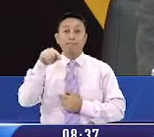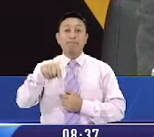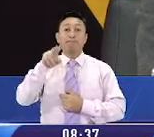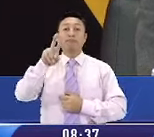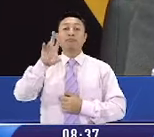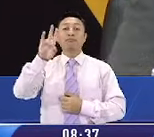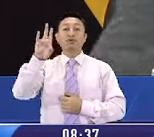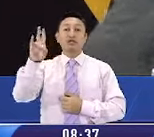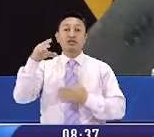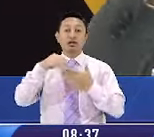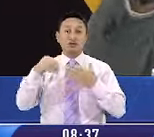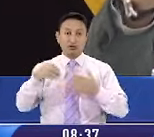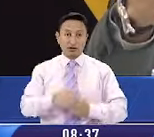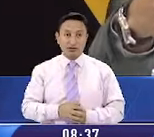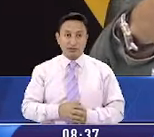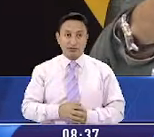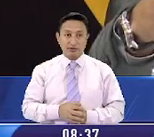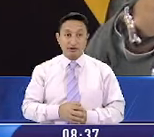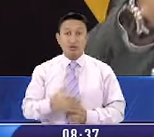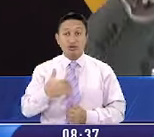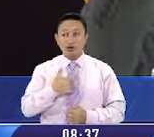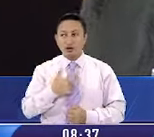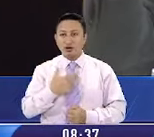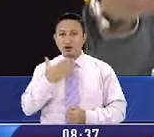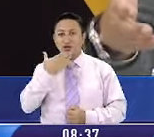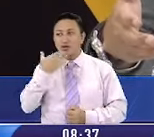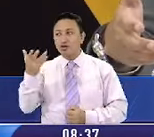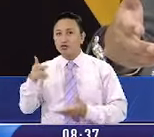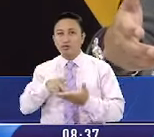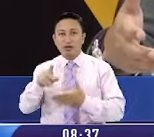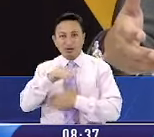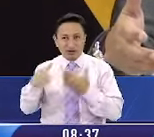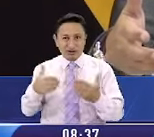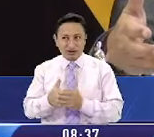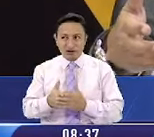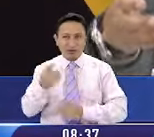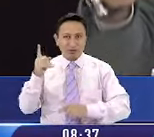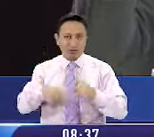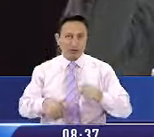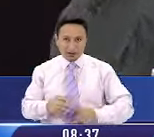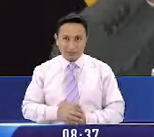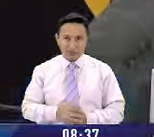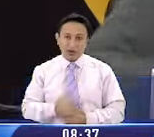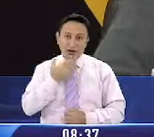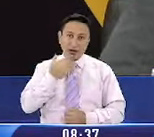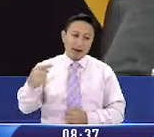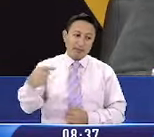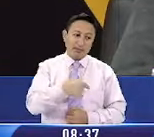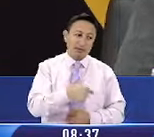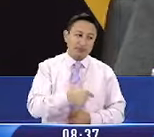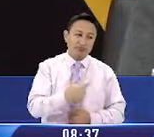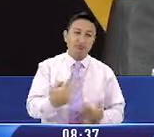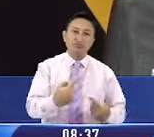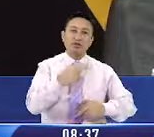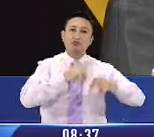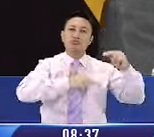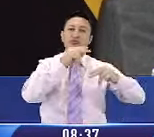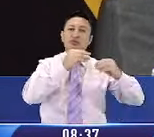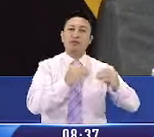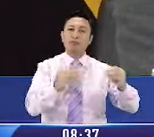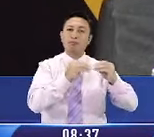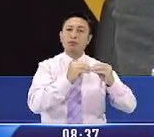lo tanto no habría recursos que alcancen para fomentar un crecimiento hacia los valles debemos más bien Buscar ese fortalecimiento de